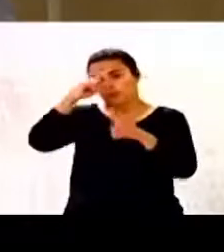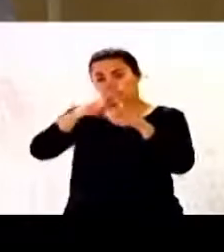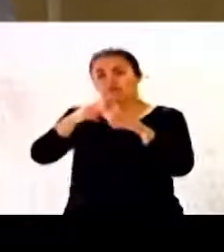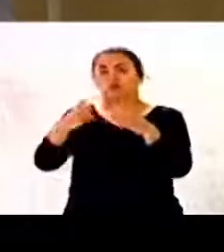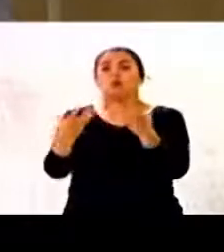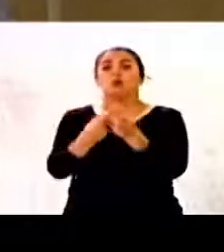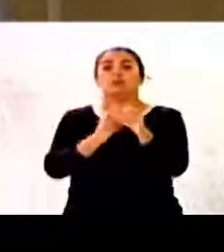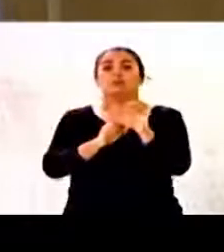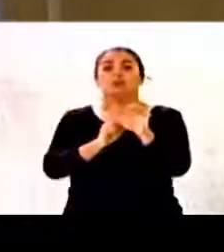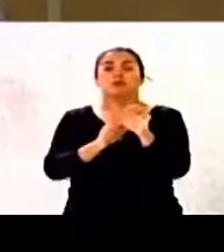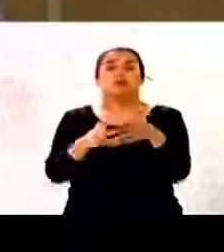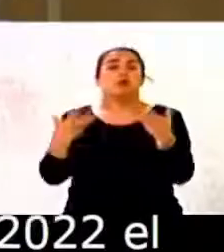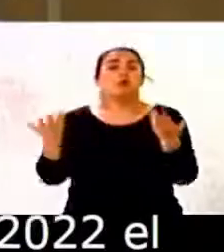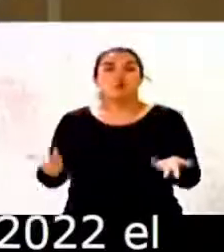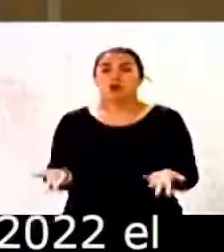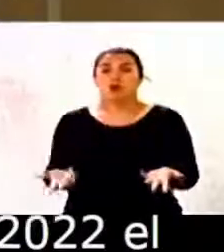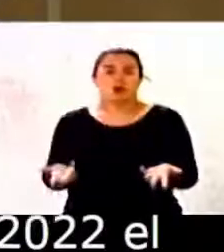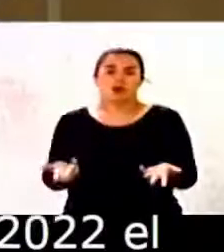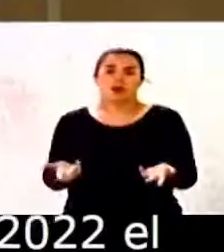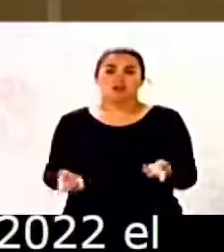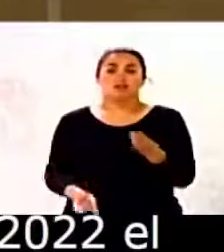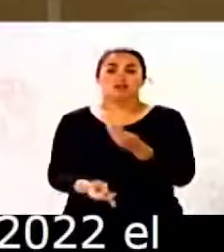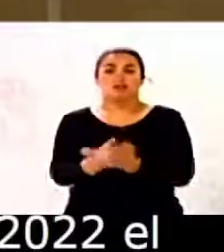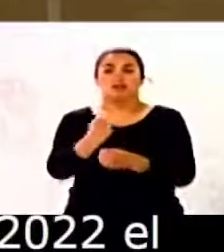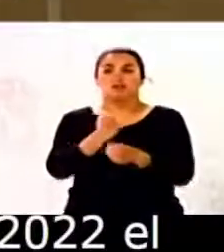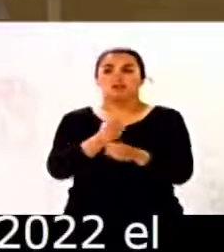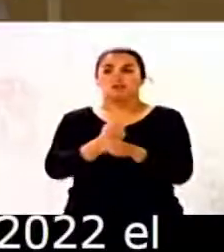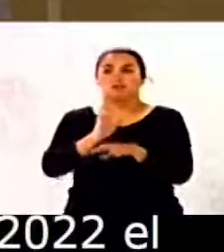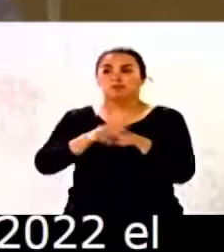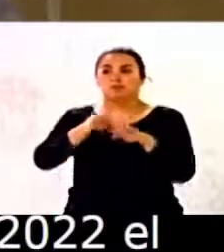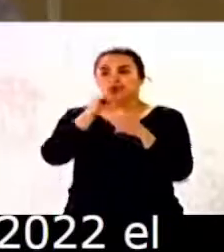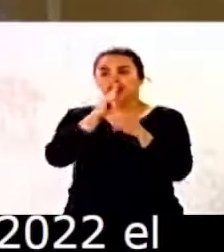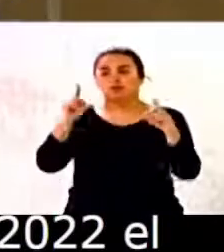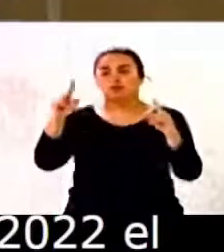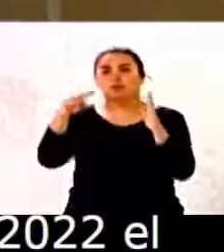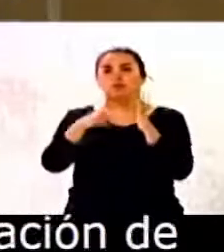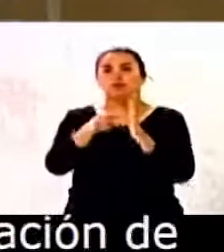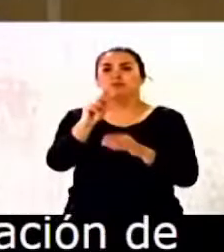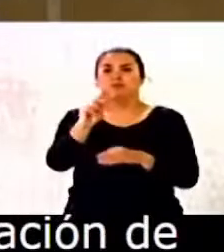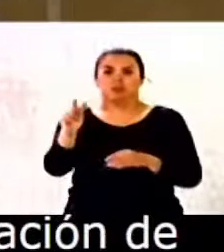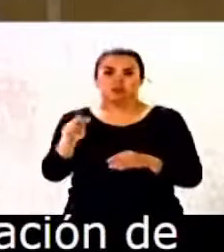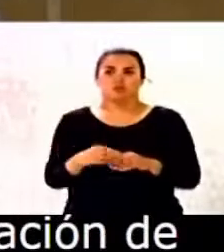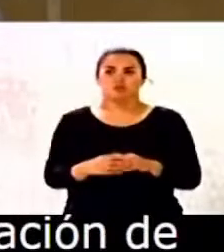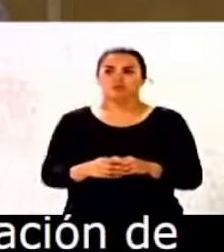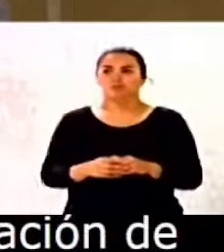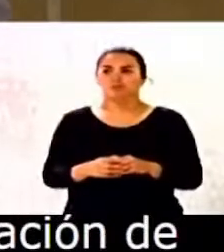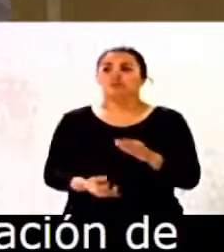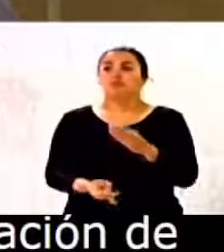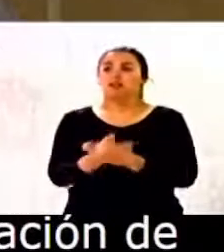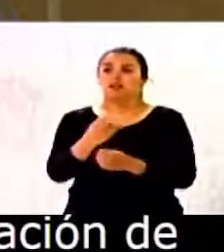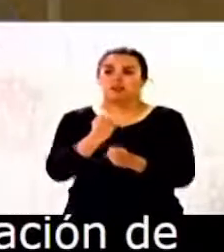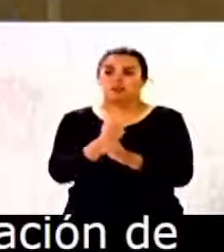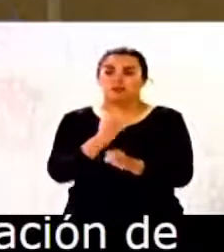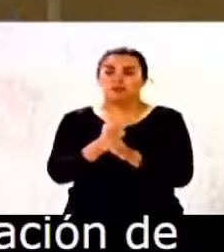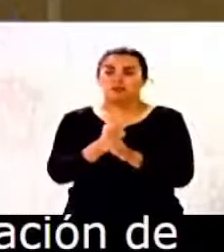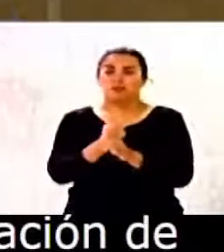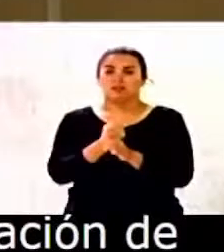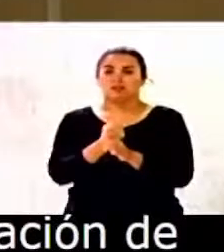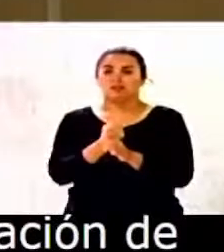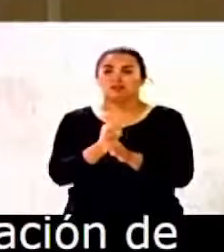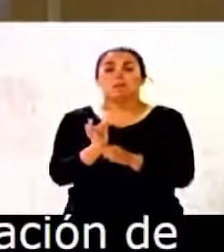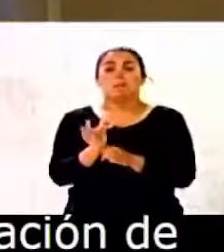Extremadura es la creación de empleo para este año 2022. Creación de empleo y una salida